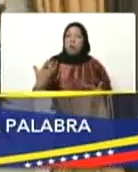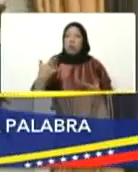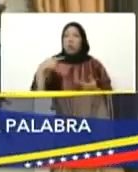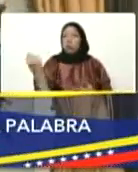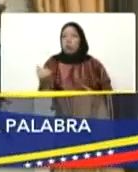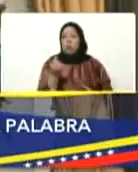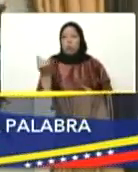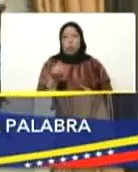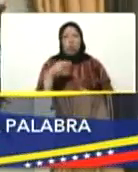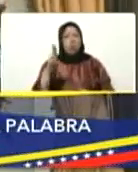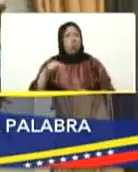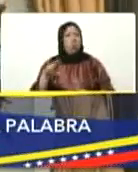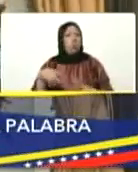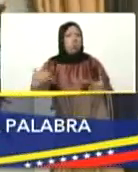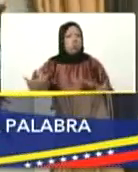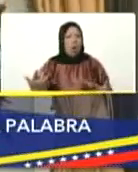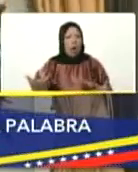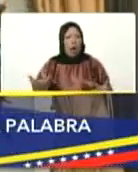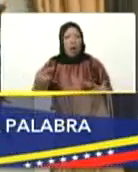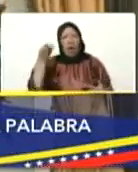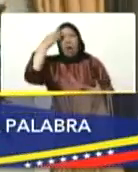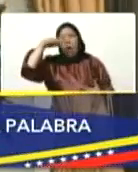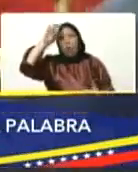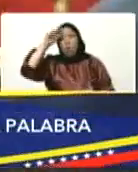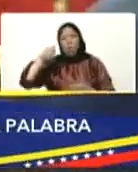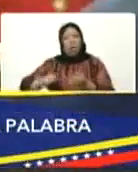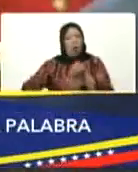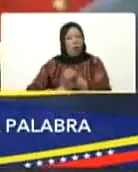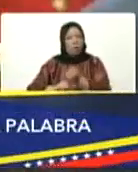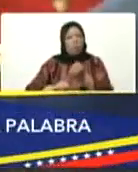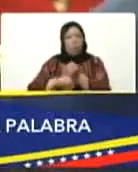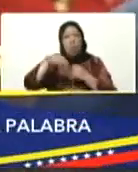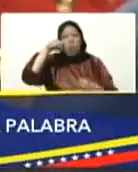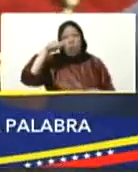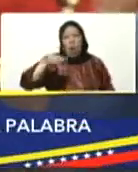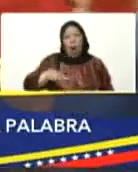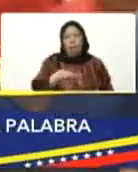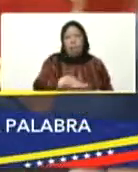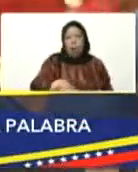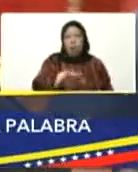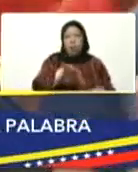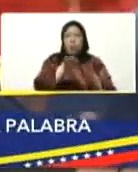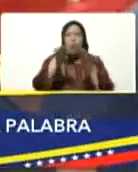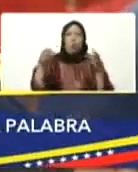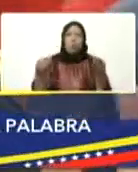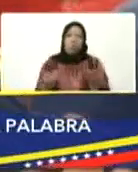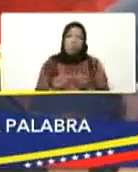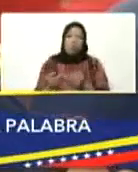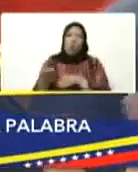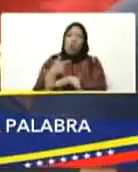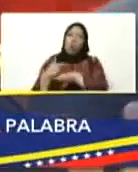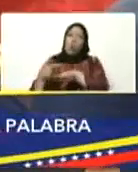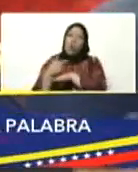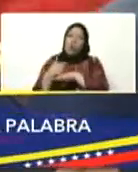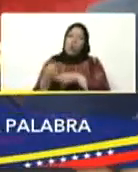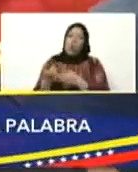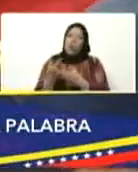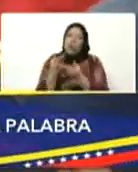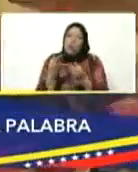sola ni estará sola. Cuba tendrá el apoyo de los pueblos del mundo y de los gobiernos